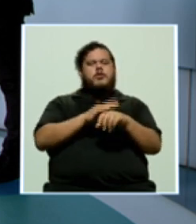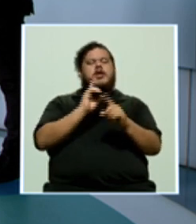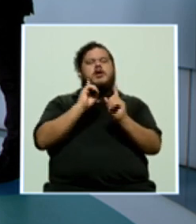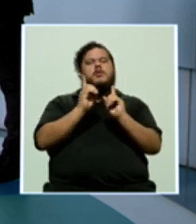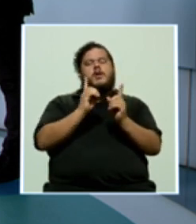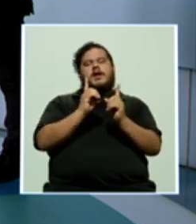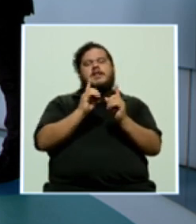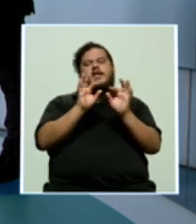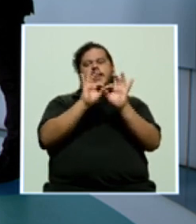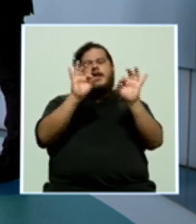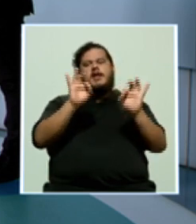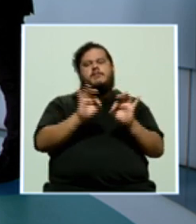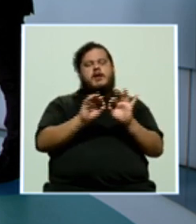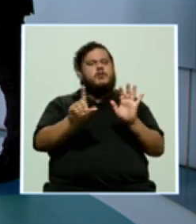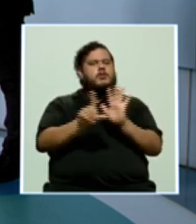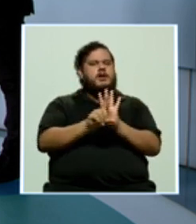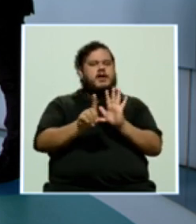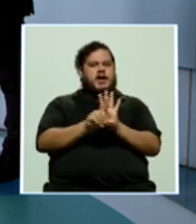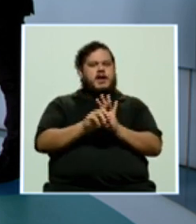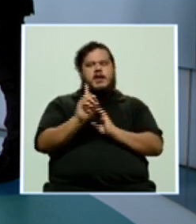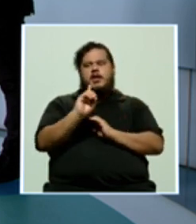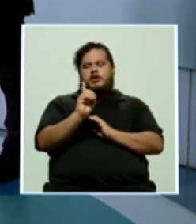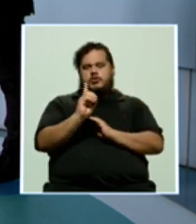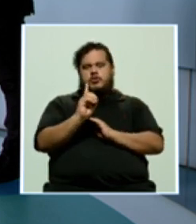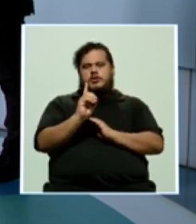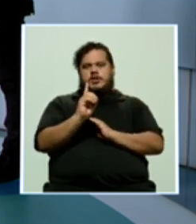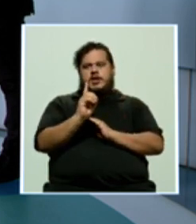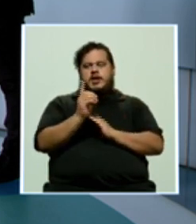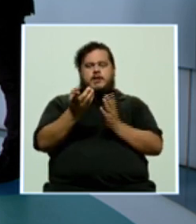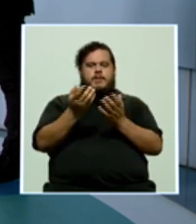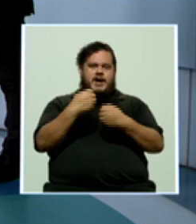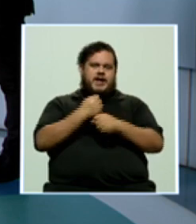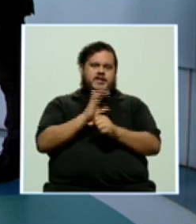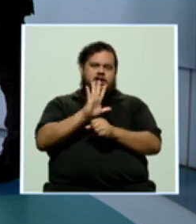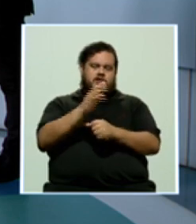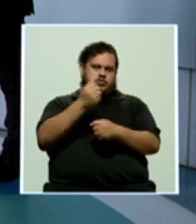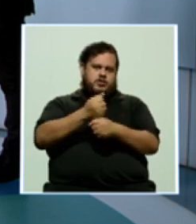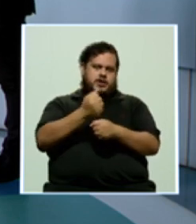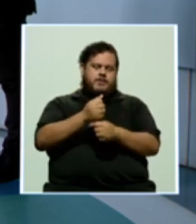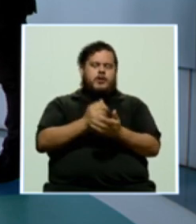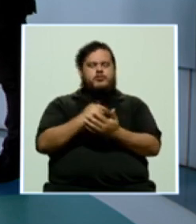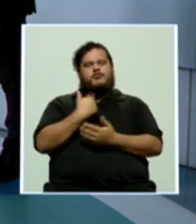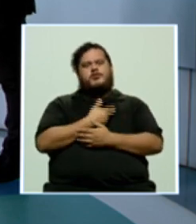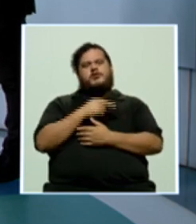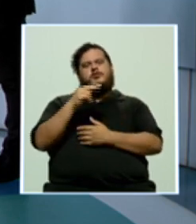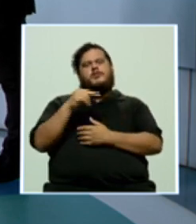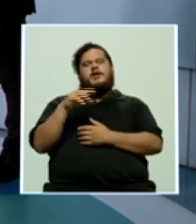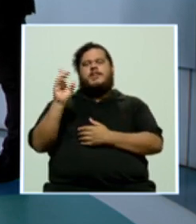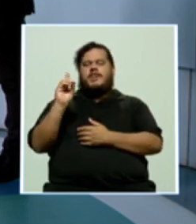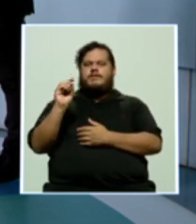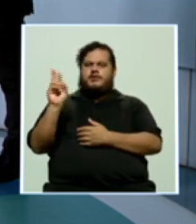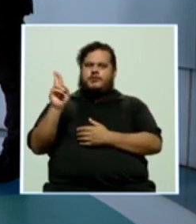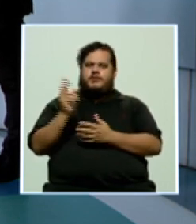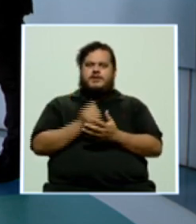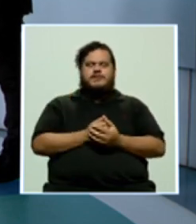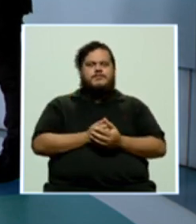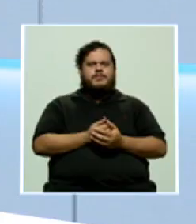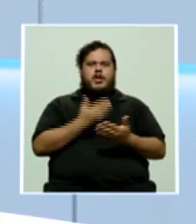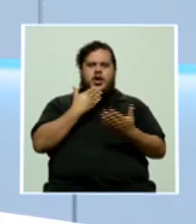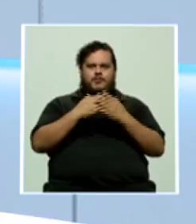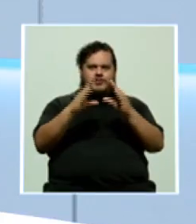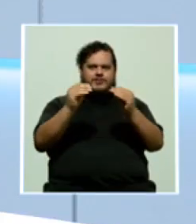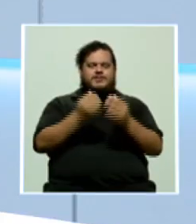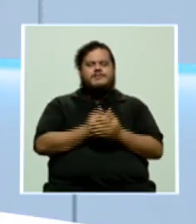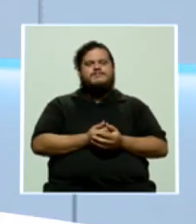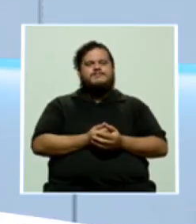marco legal en el que van a desenvolver sus tareas. Nuestro compañero David Roversi. Muchas gracias, buenas noches.